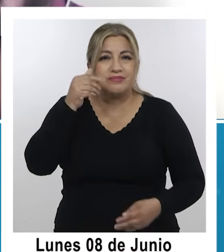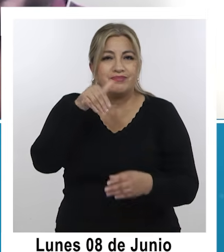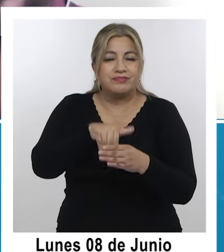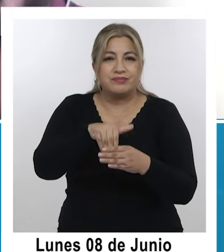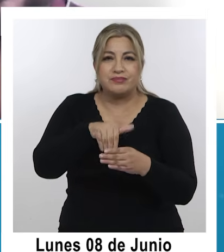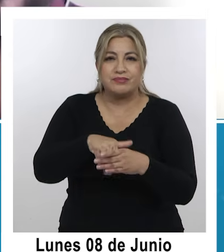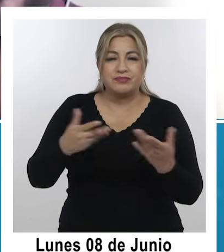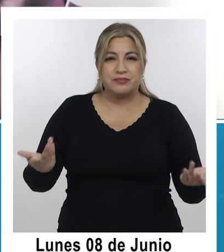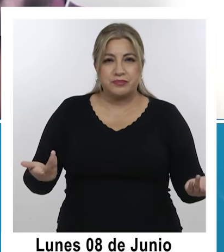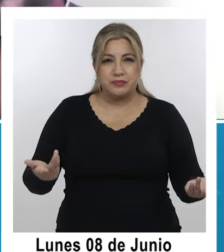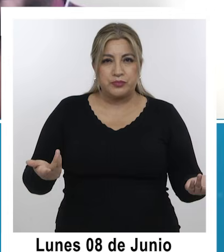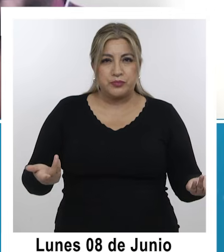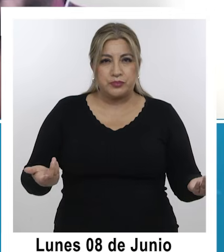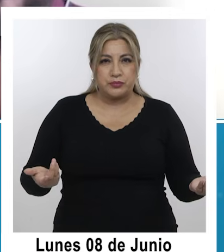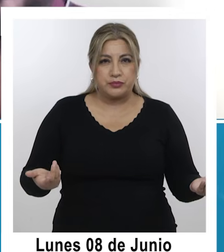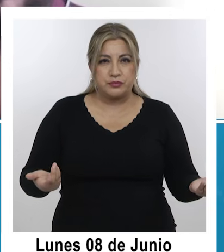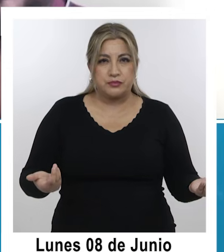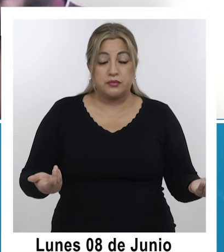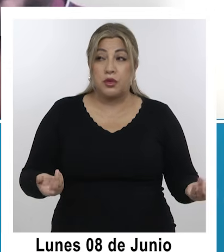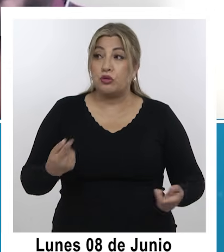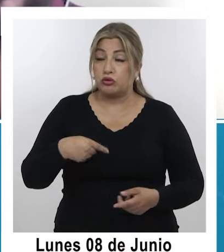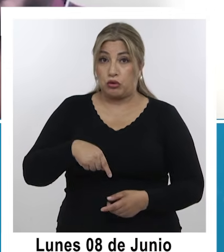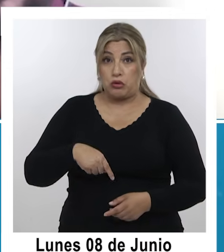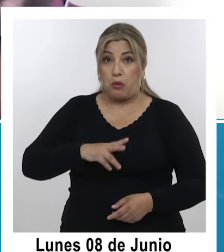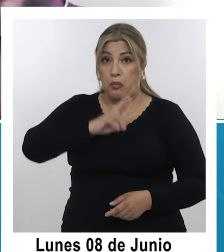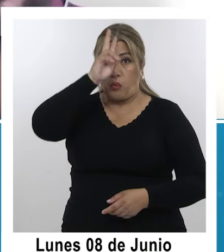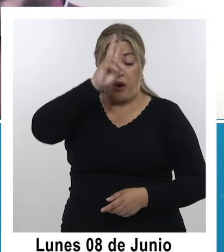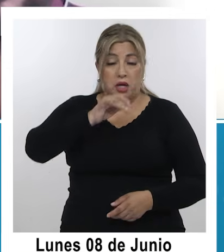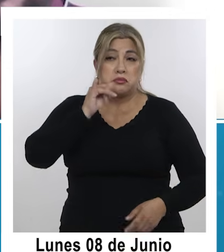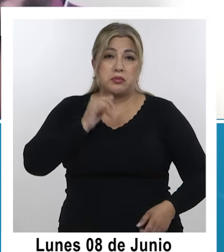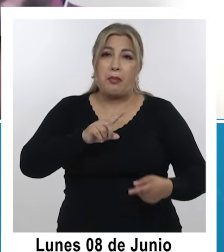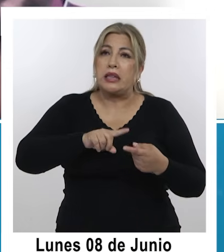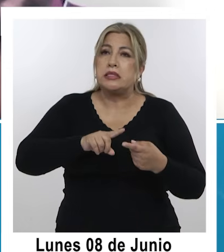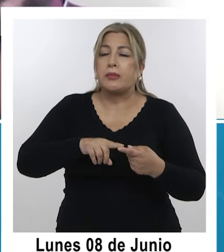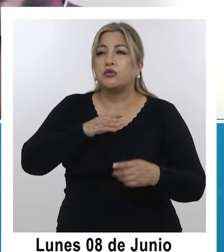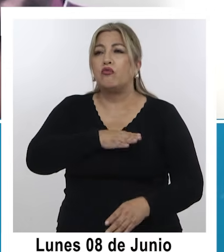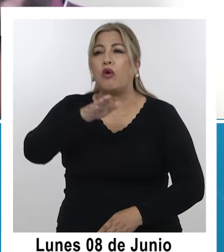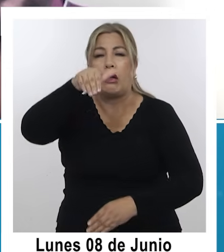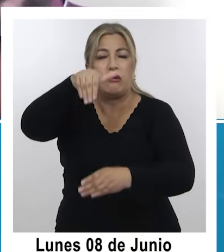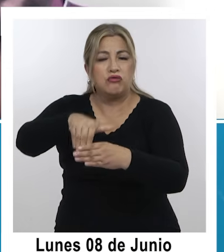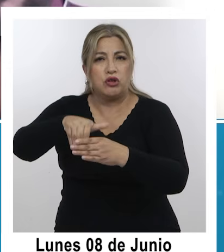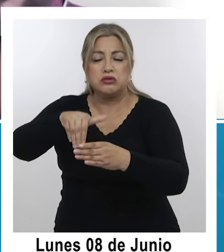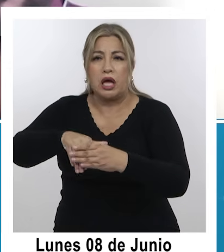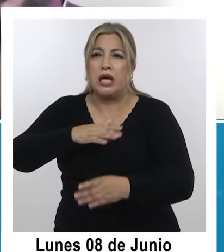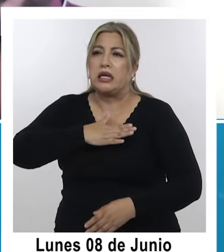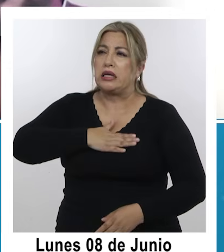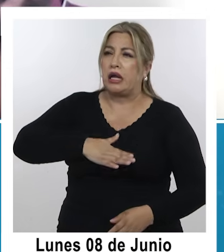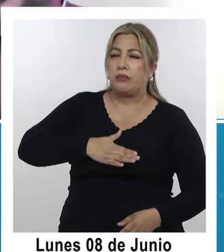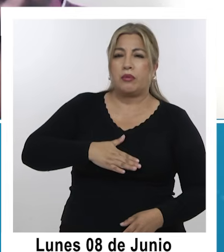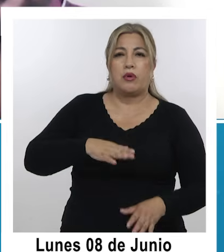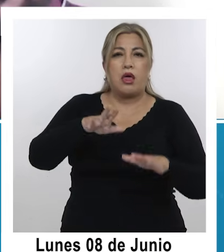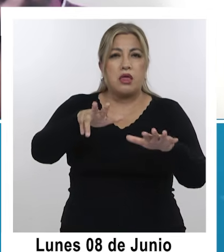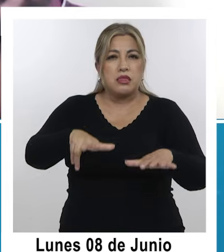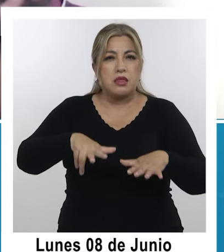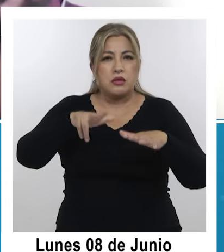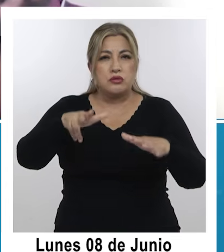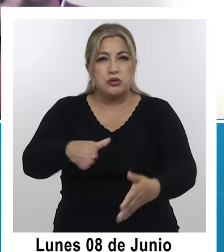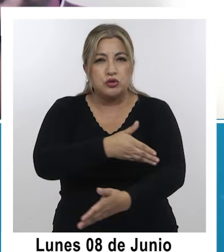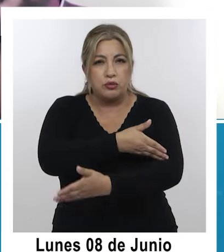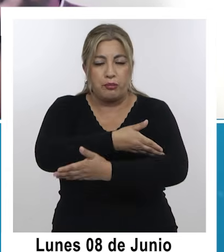este proceso electoral, con calma, con participación ciudadana, un promedio de 18